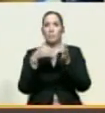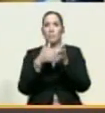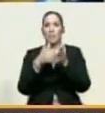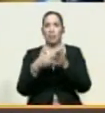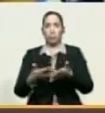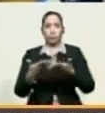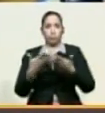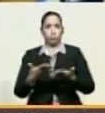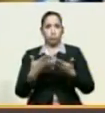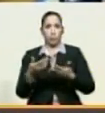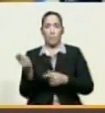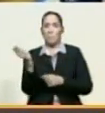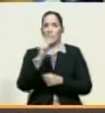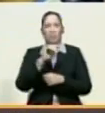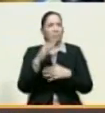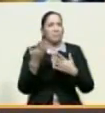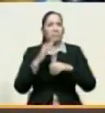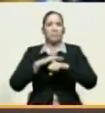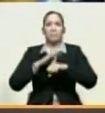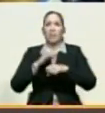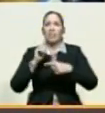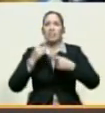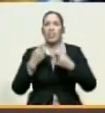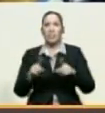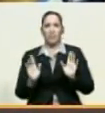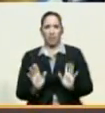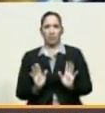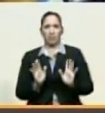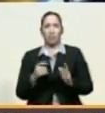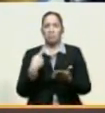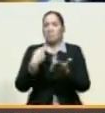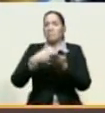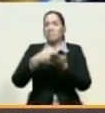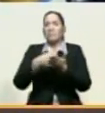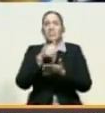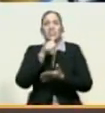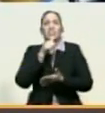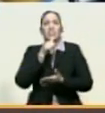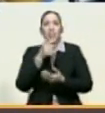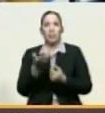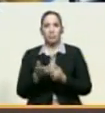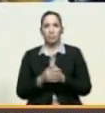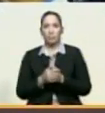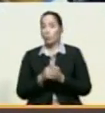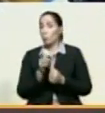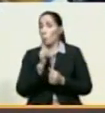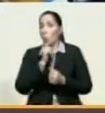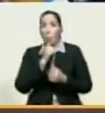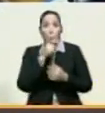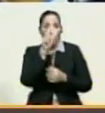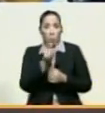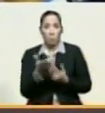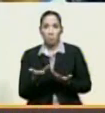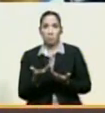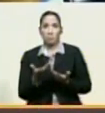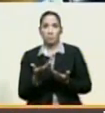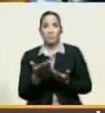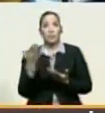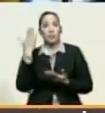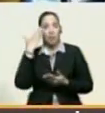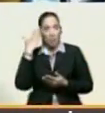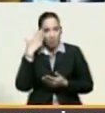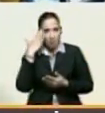diferencia? ¿A quién le pagaba una diferencia inexistente? Además que sabemos